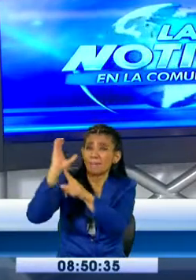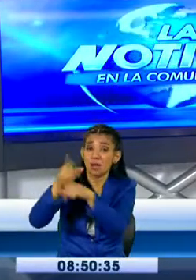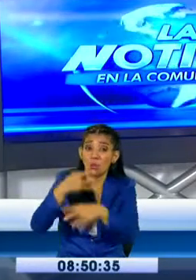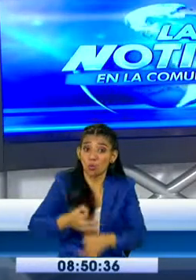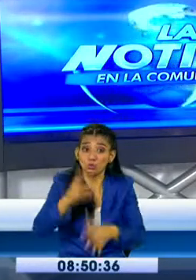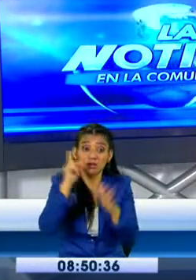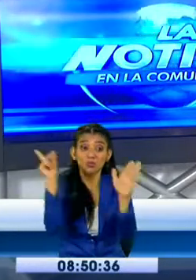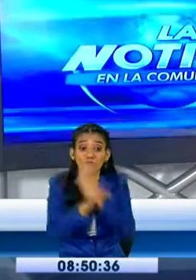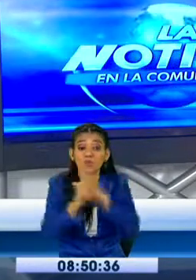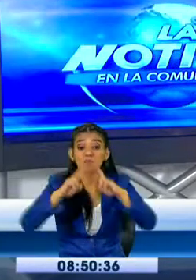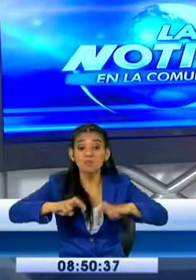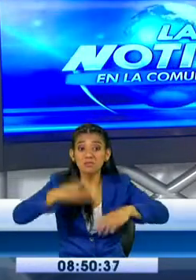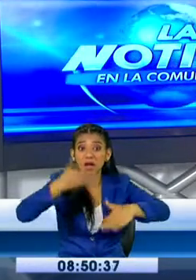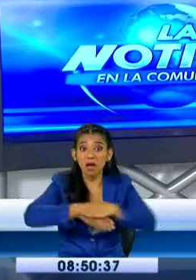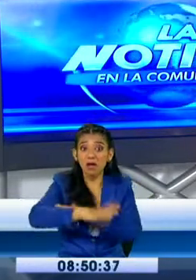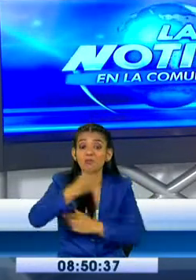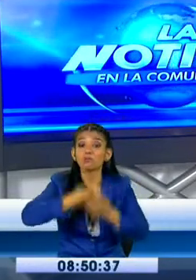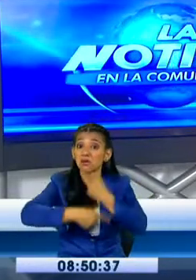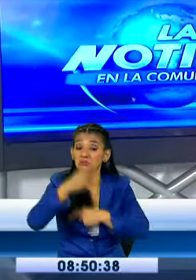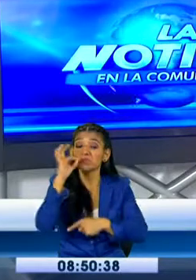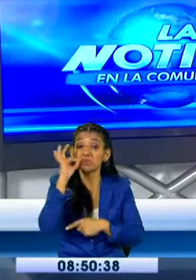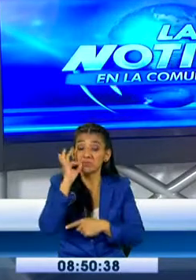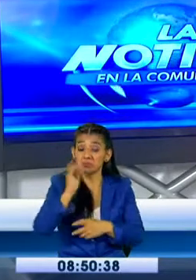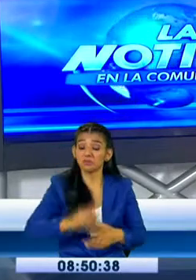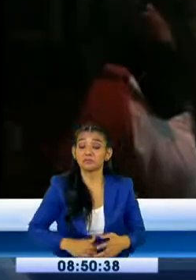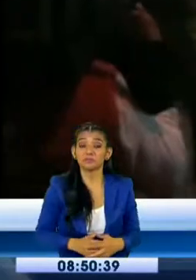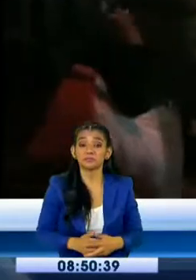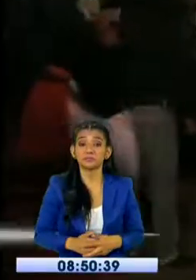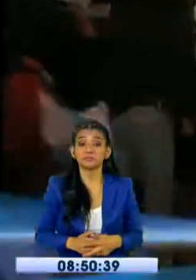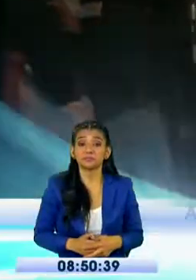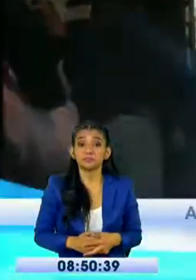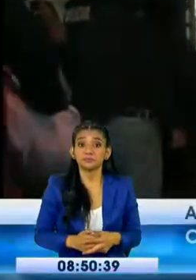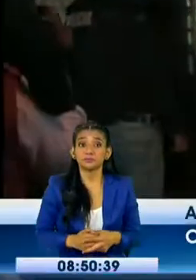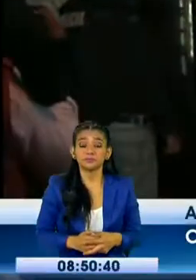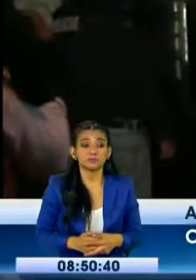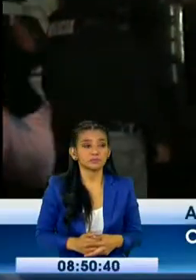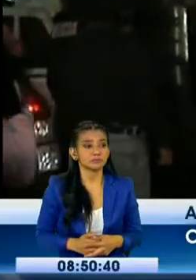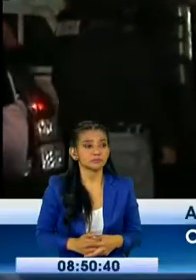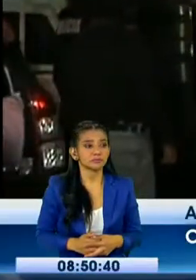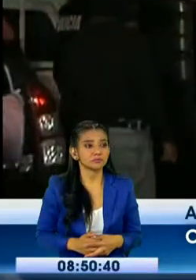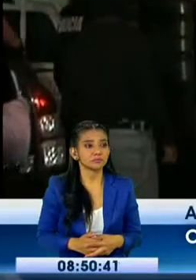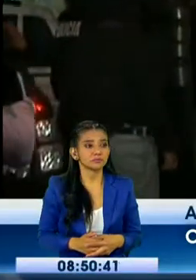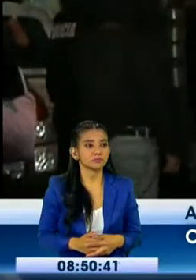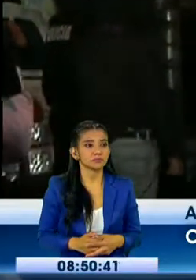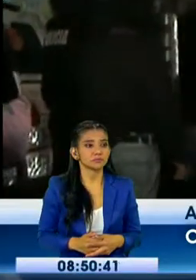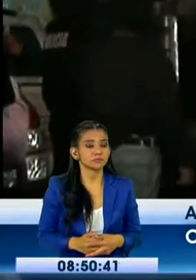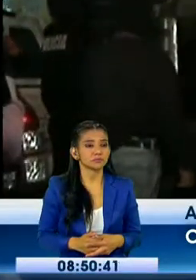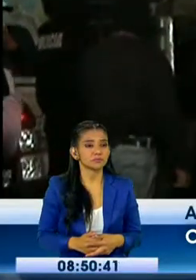investigaban la supuesta venta de drogas en este establecimiento.